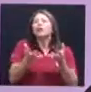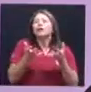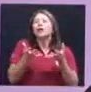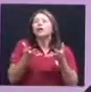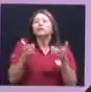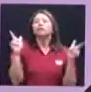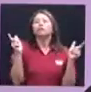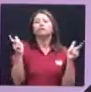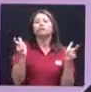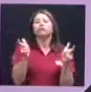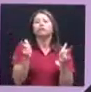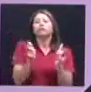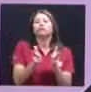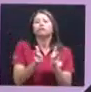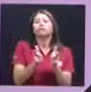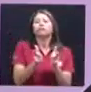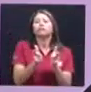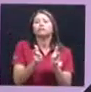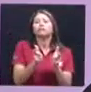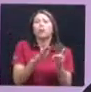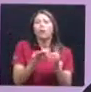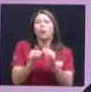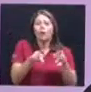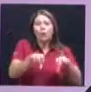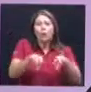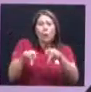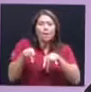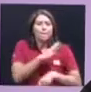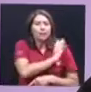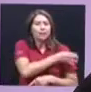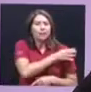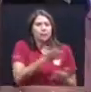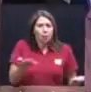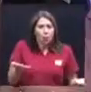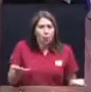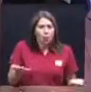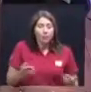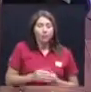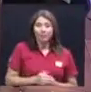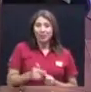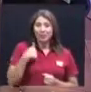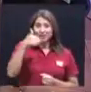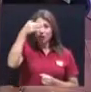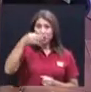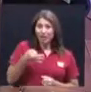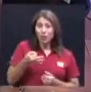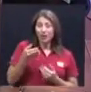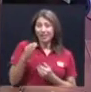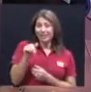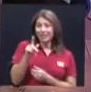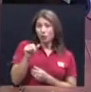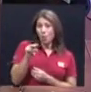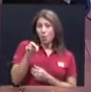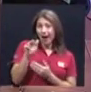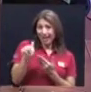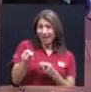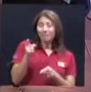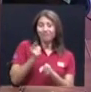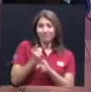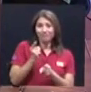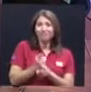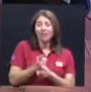que es el pueblo palestino yo creo que si omara tiene razón pero también habría que pensar